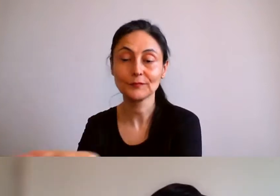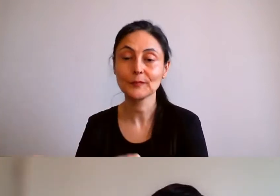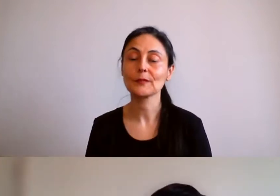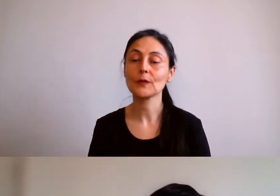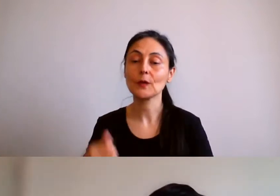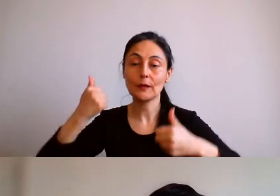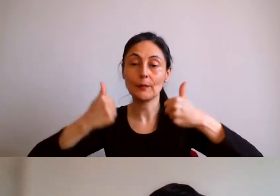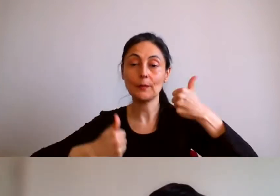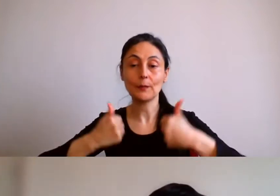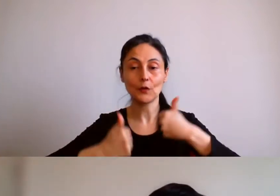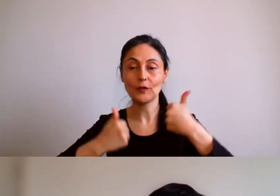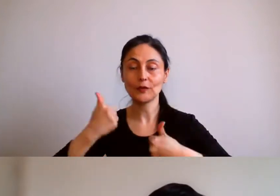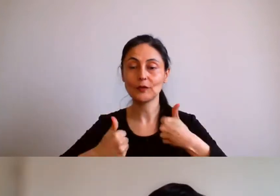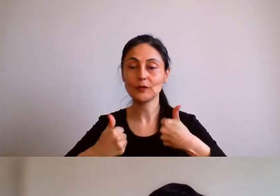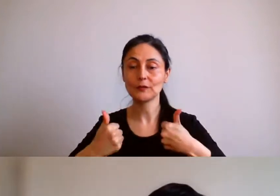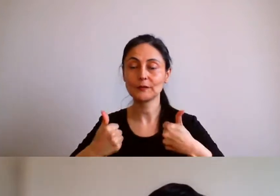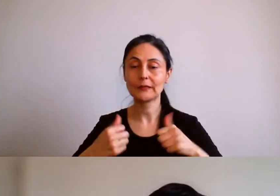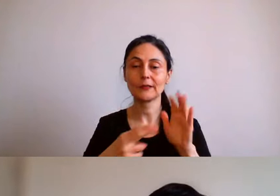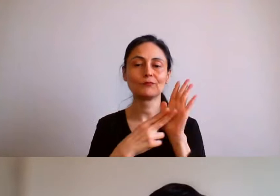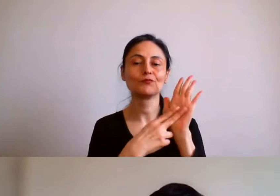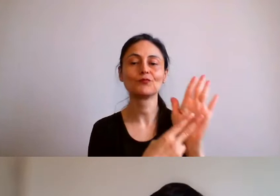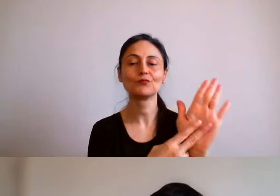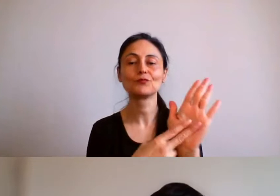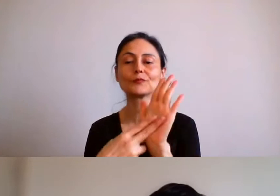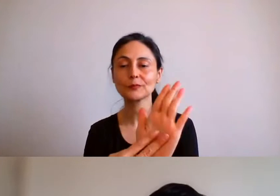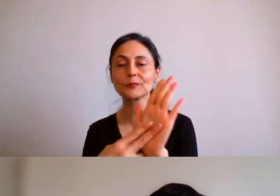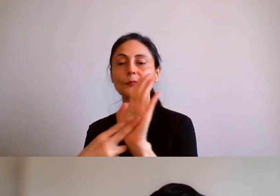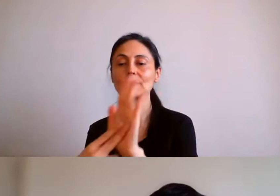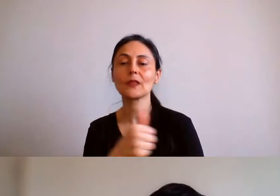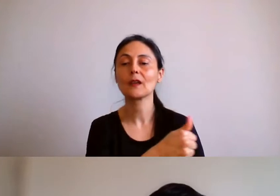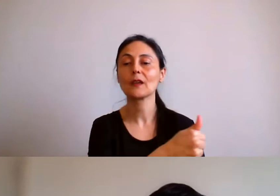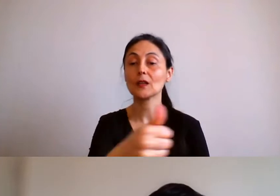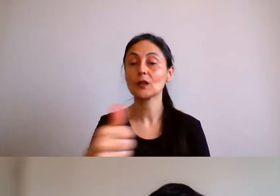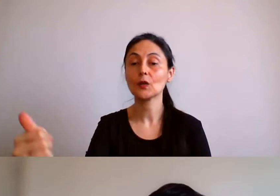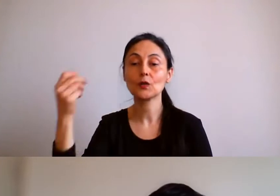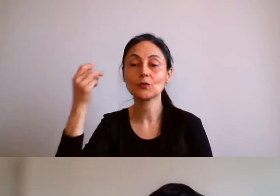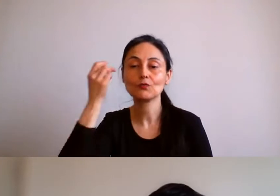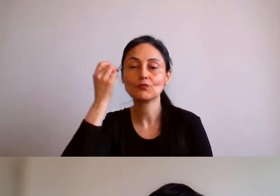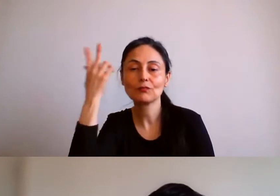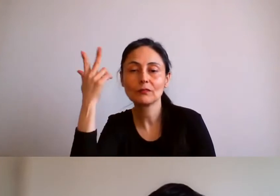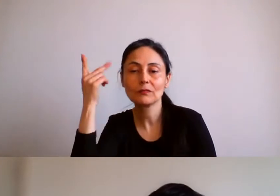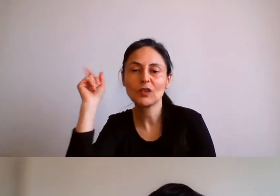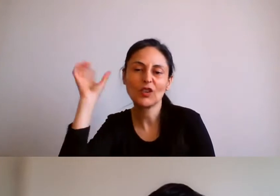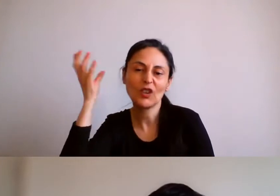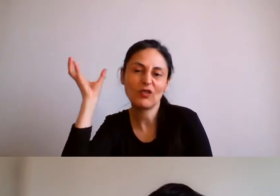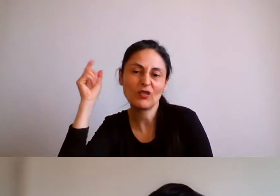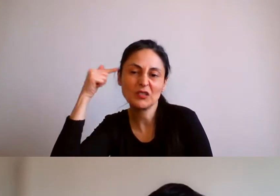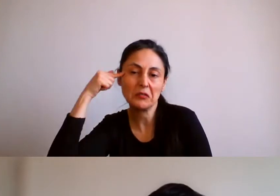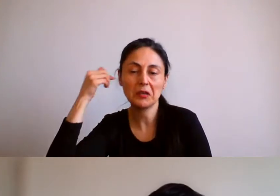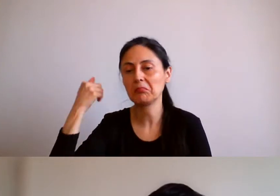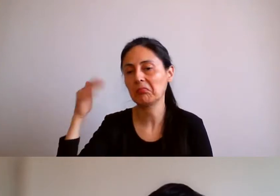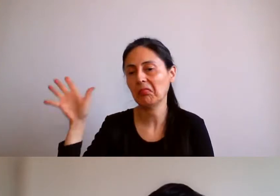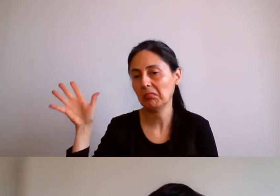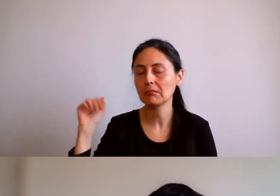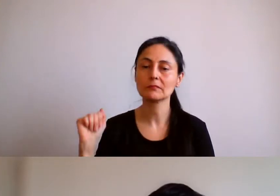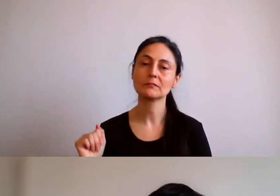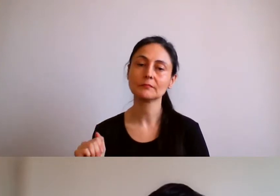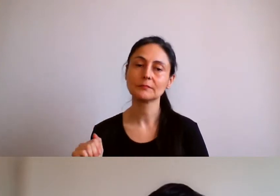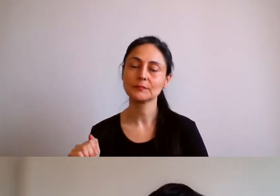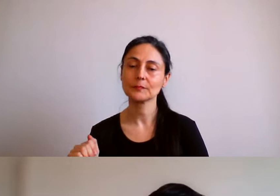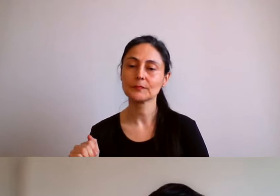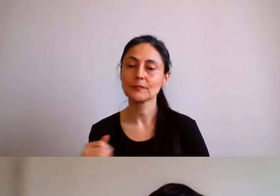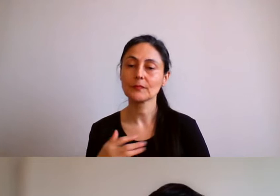profesión para dársela a conocer a todos aquellos que la desconocen o que no quieren conocerla. Ahora,